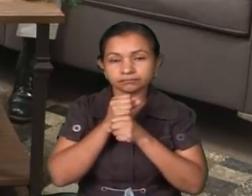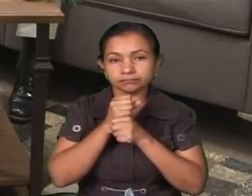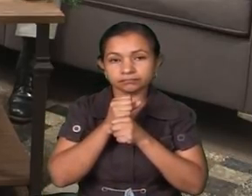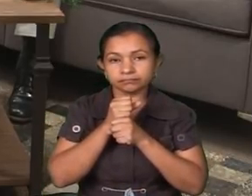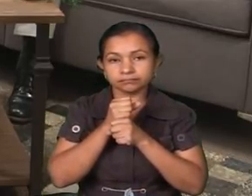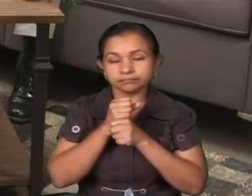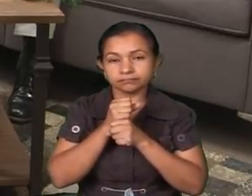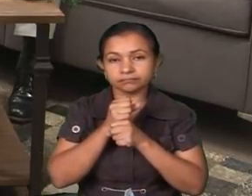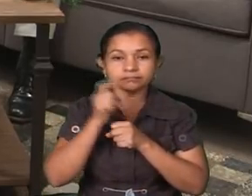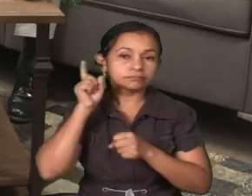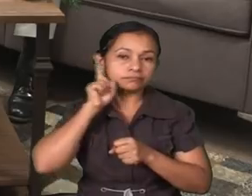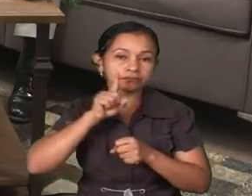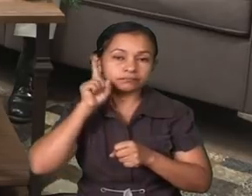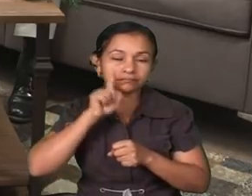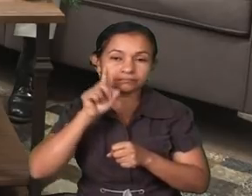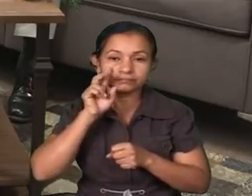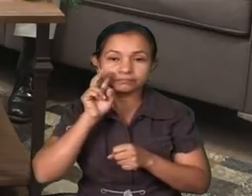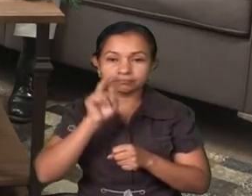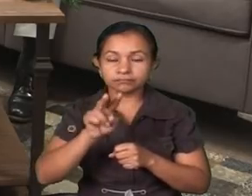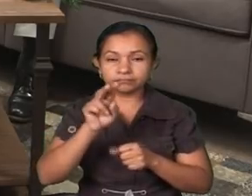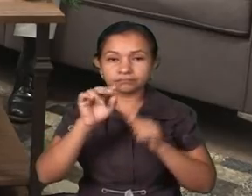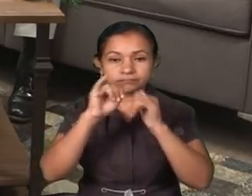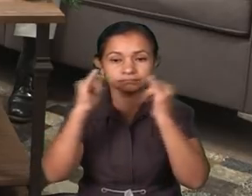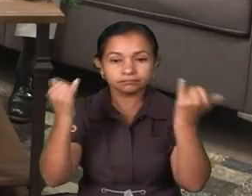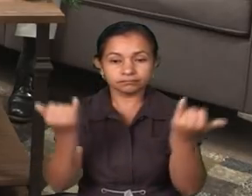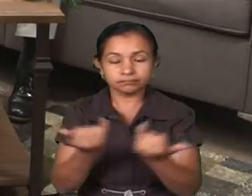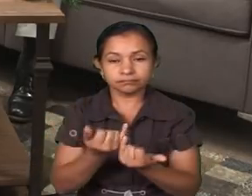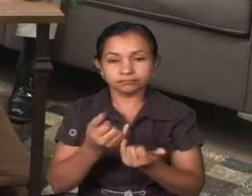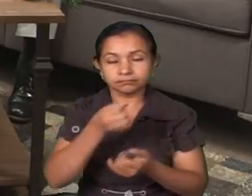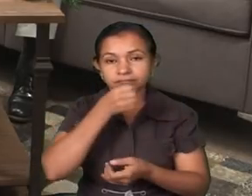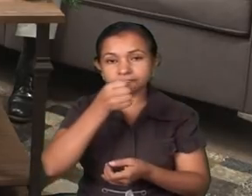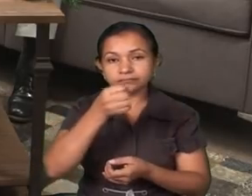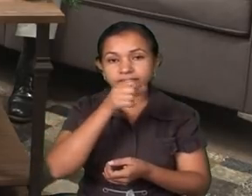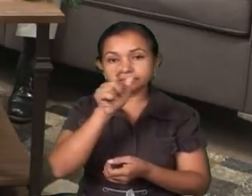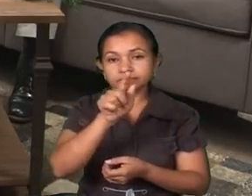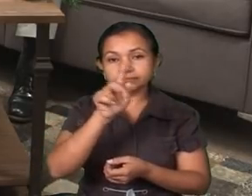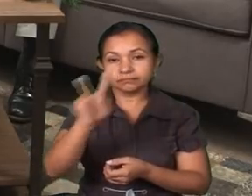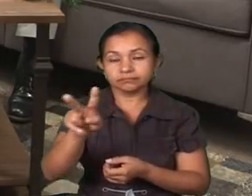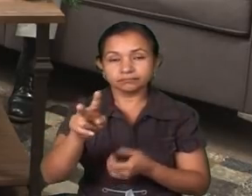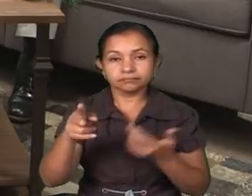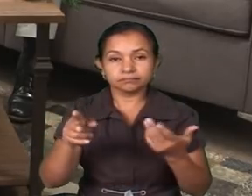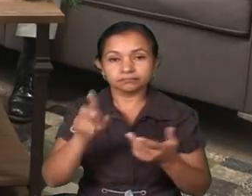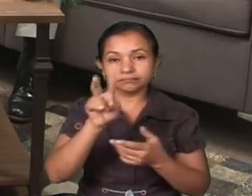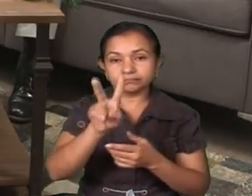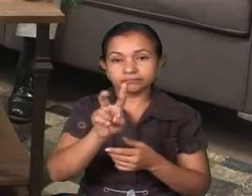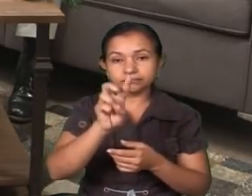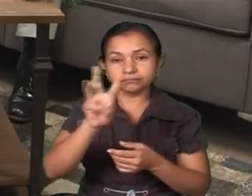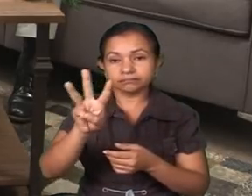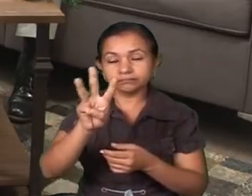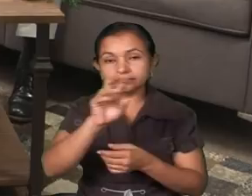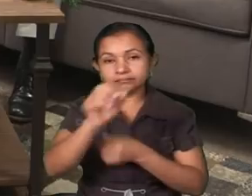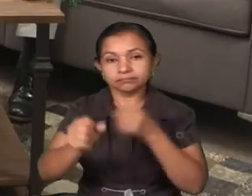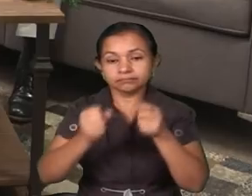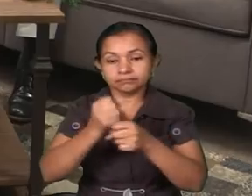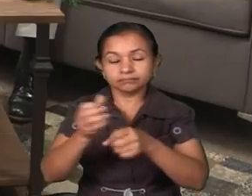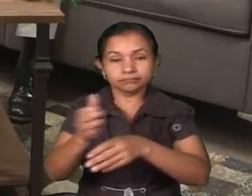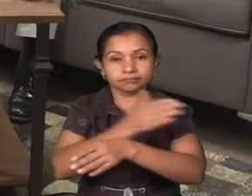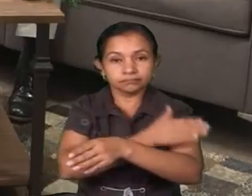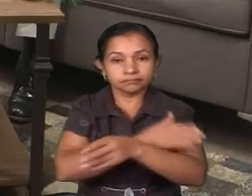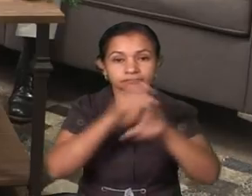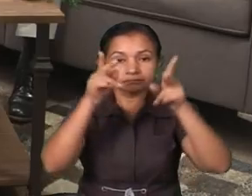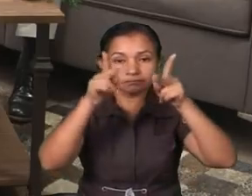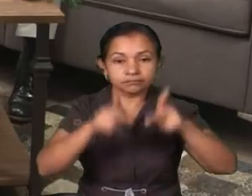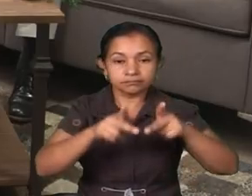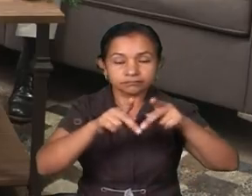tal cinismo en la prensa internacional. Pero es que fue un estudio de 2, 3 años antes que